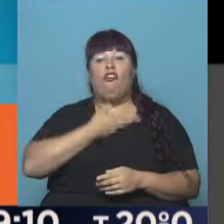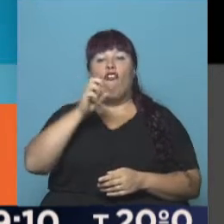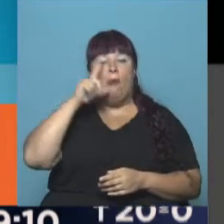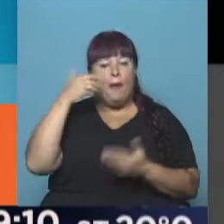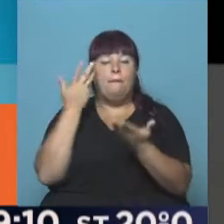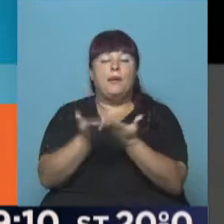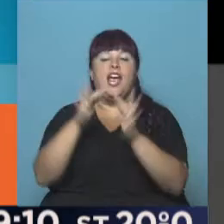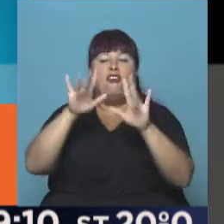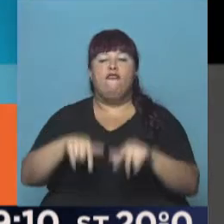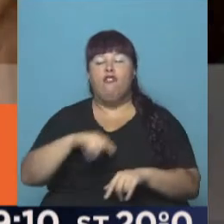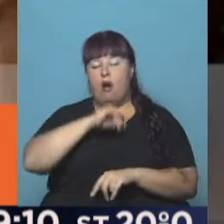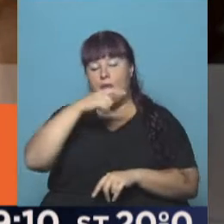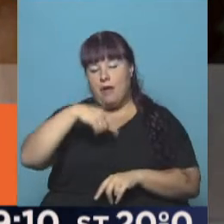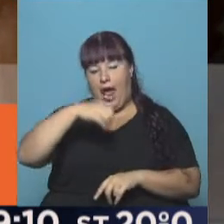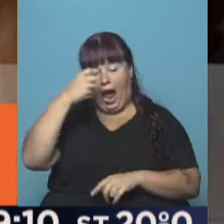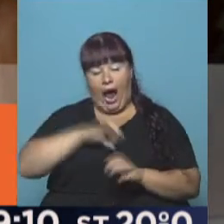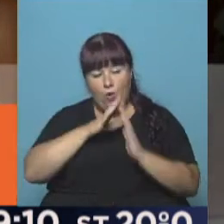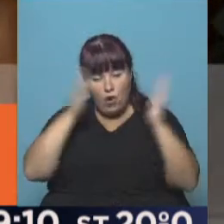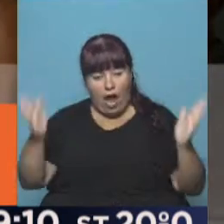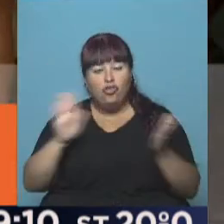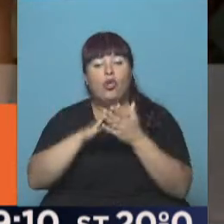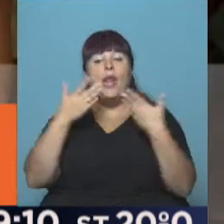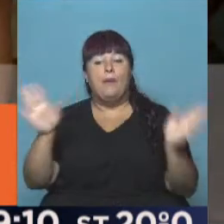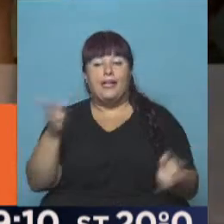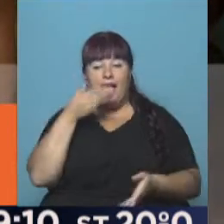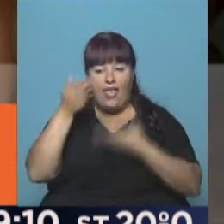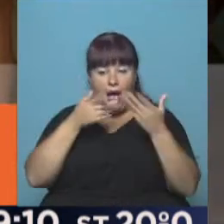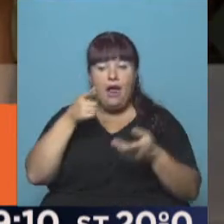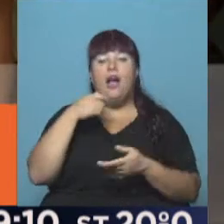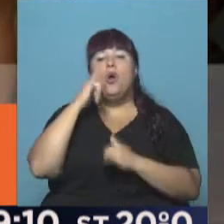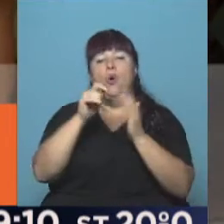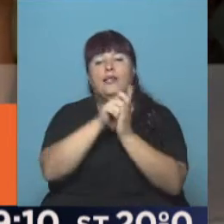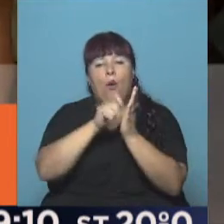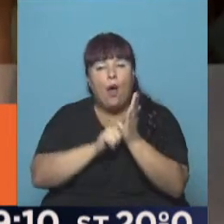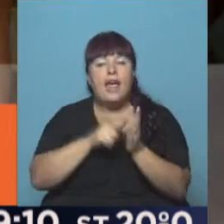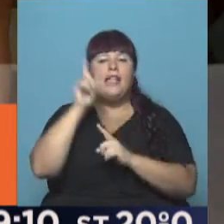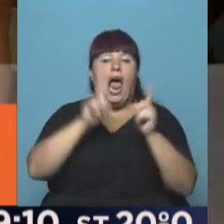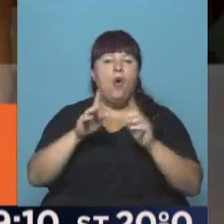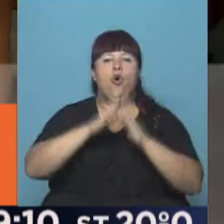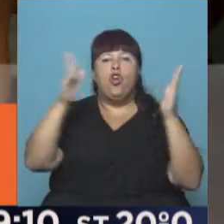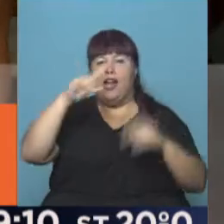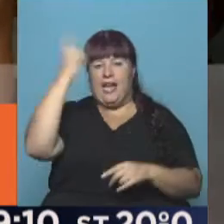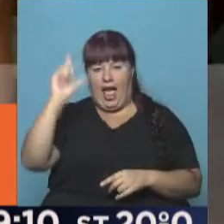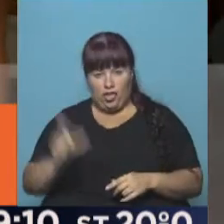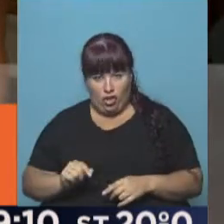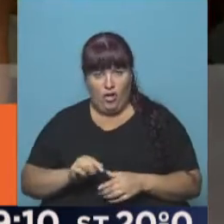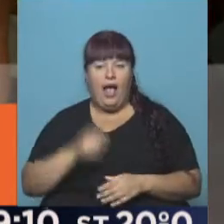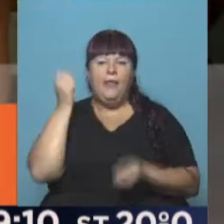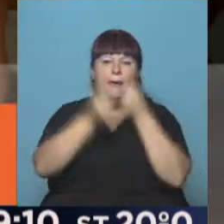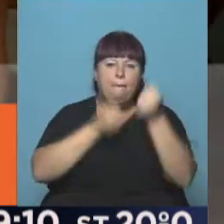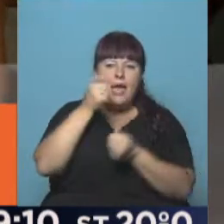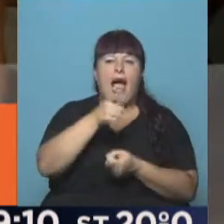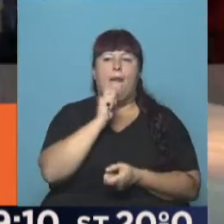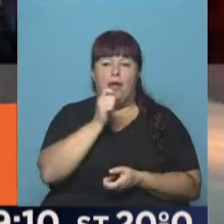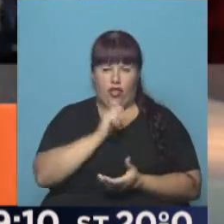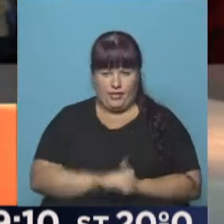informe anual del monitoreo de libertad de expresión, donde se muestra el relevamiento de casos a nivel nacional de agresión a